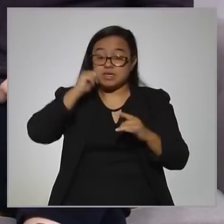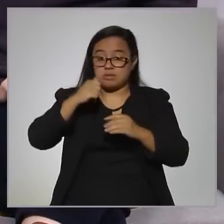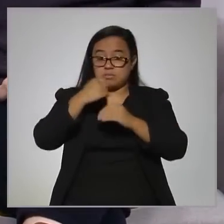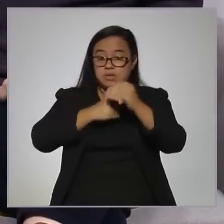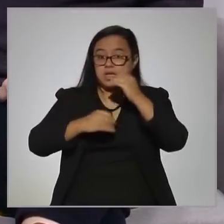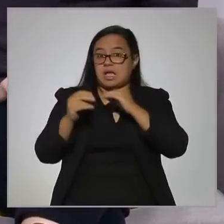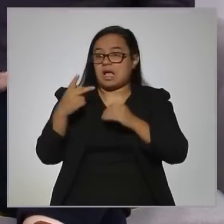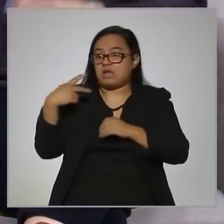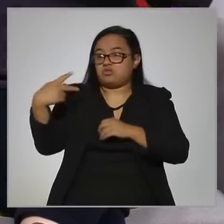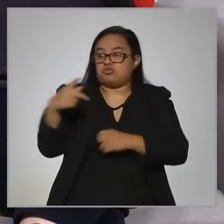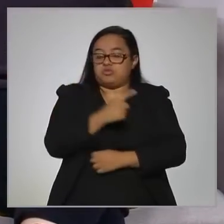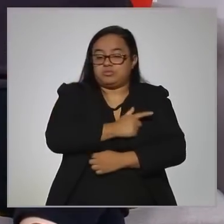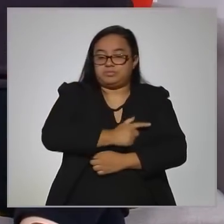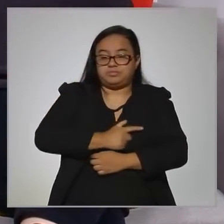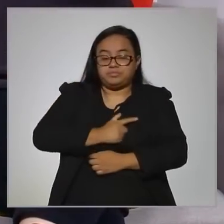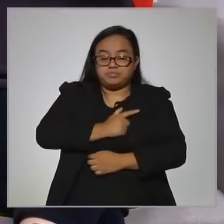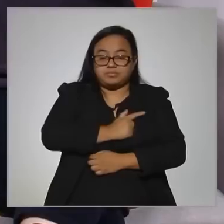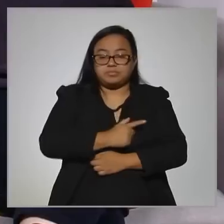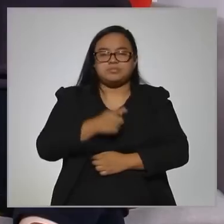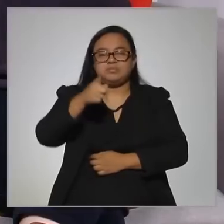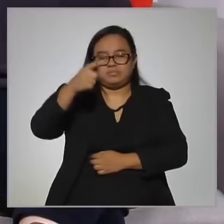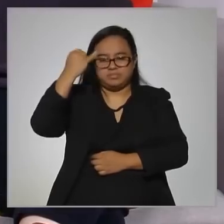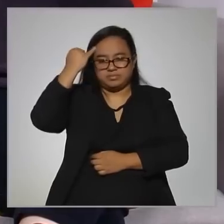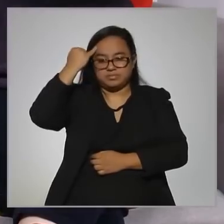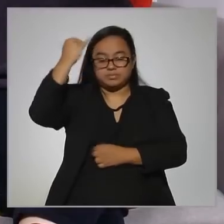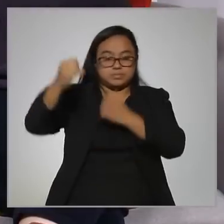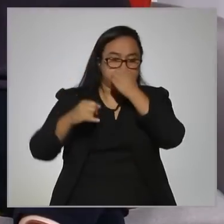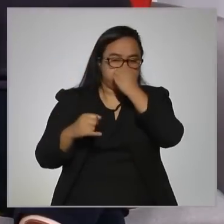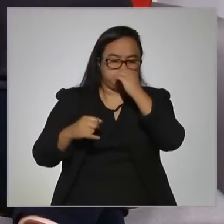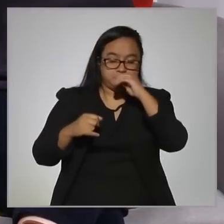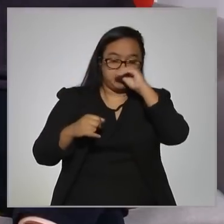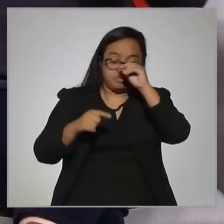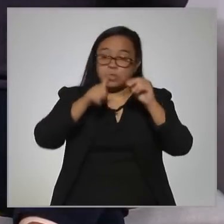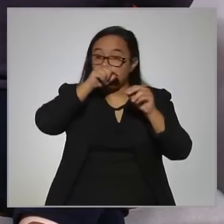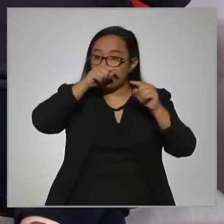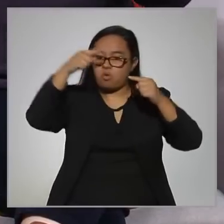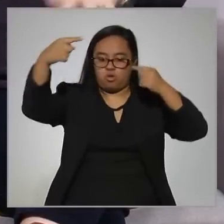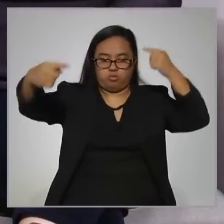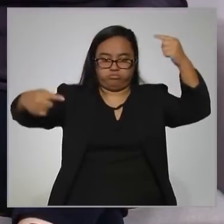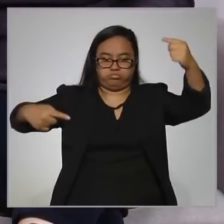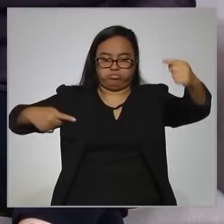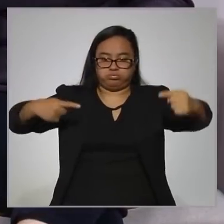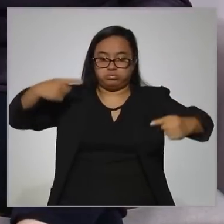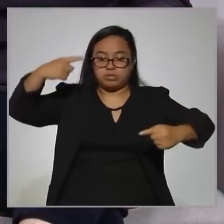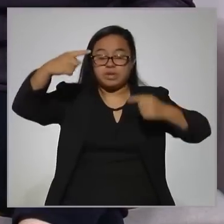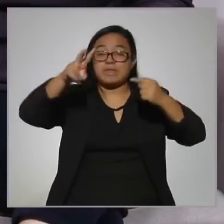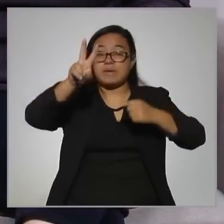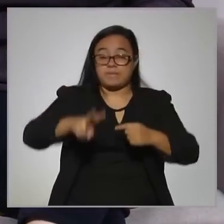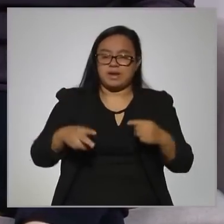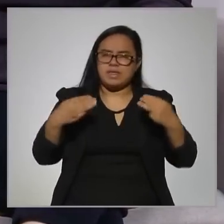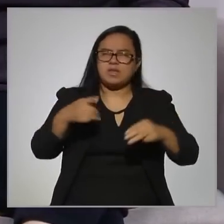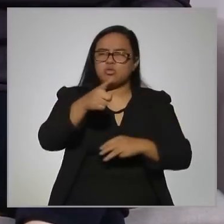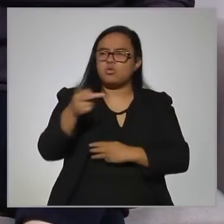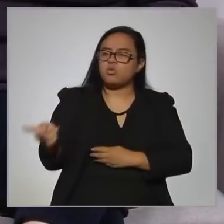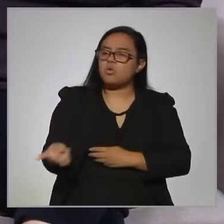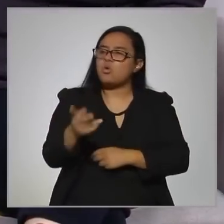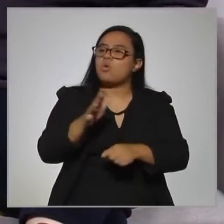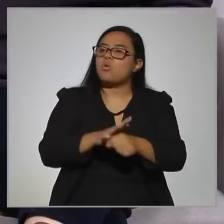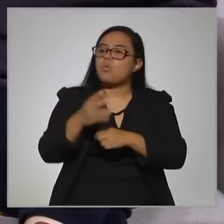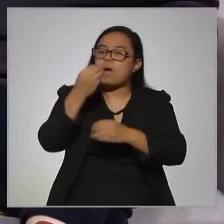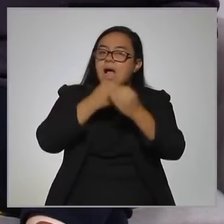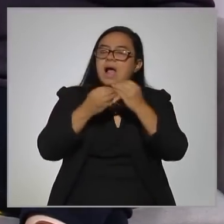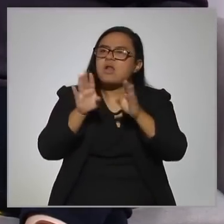es una delicatencia. La verdad es que imagínense el asado, cómo le están dando vueltas. Cada mercado, les prometo, pregunten por la receta y